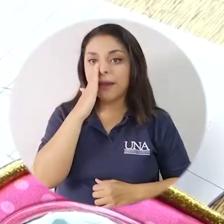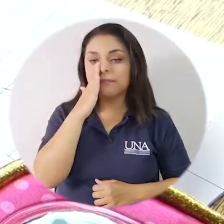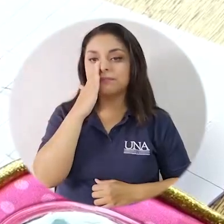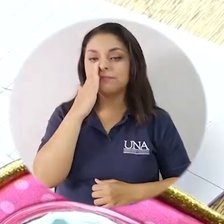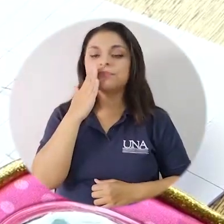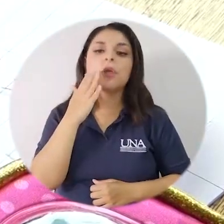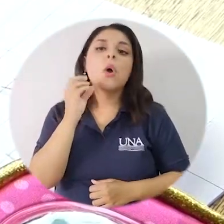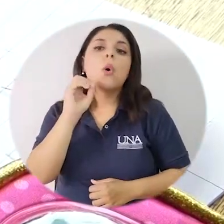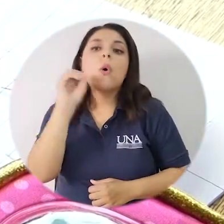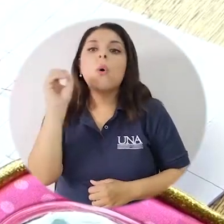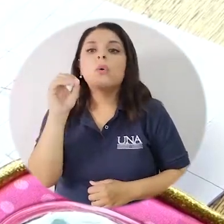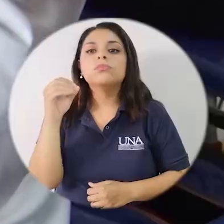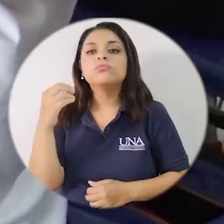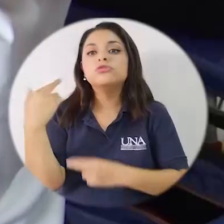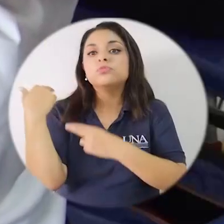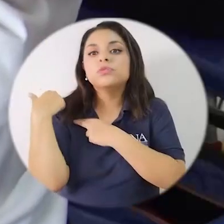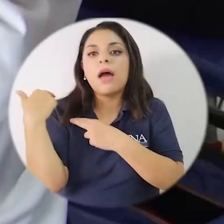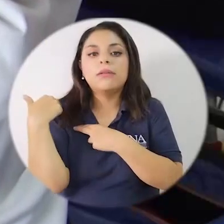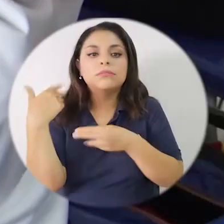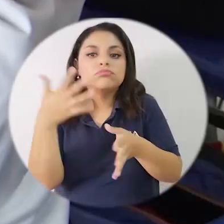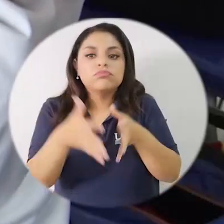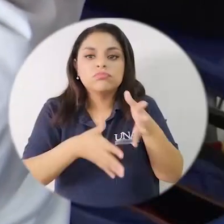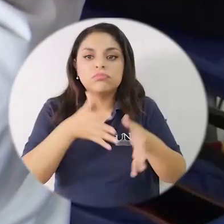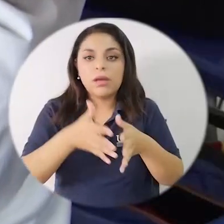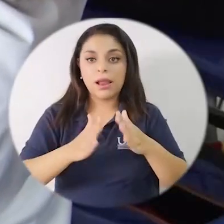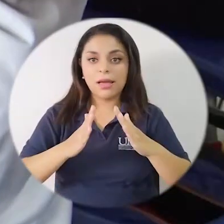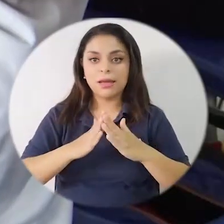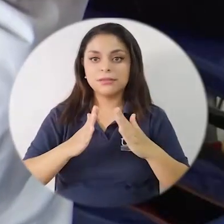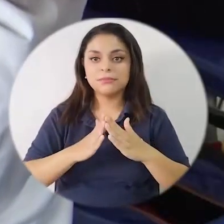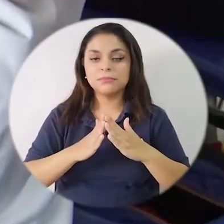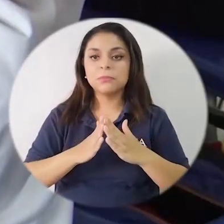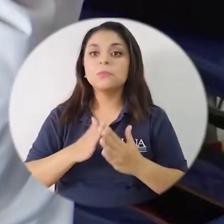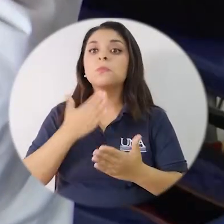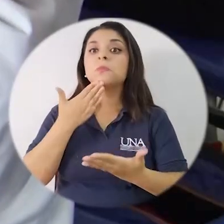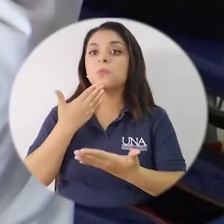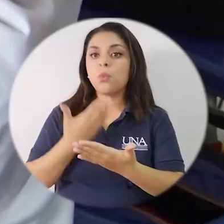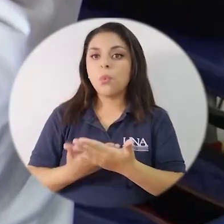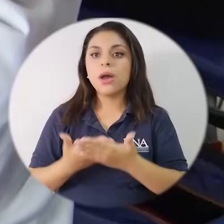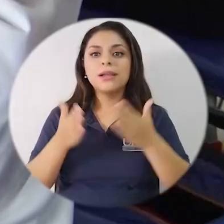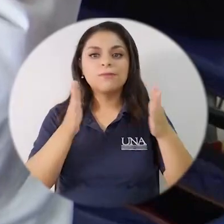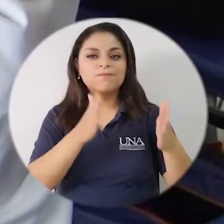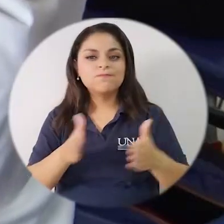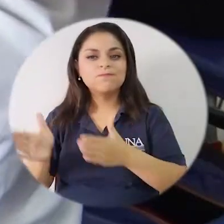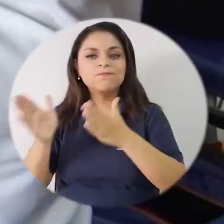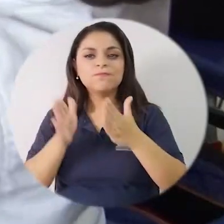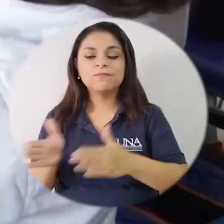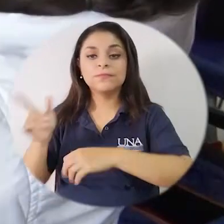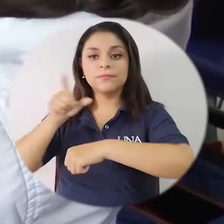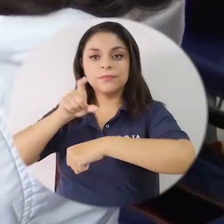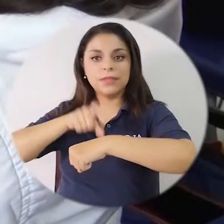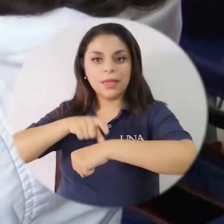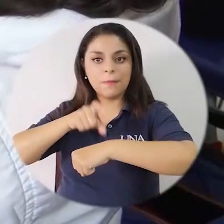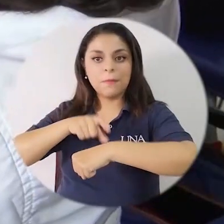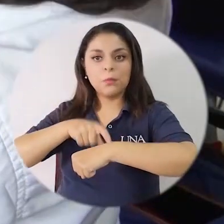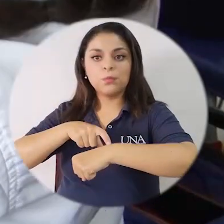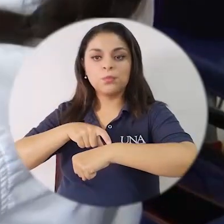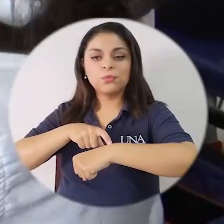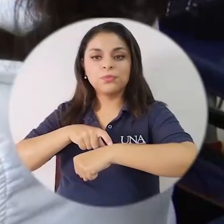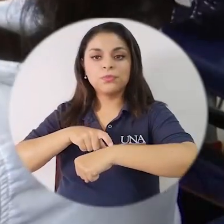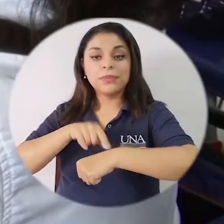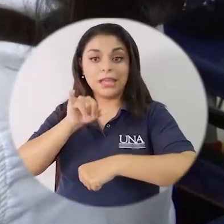los que dirigen la casa tienen una buena organización del tiempo, se le